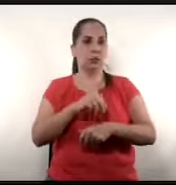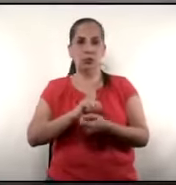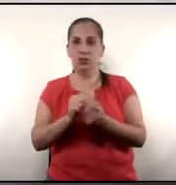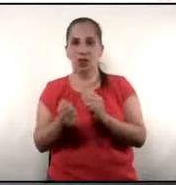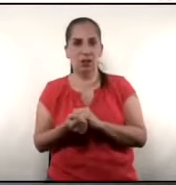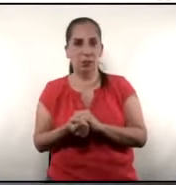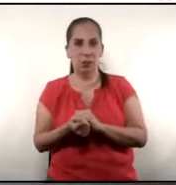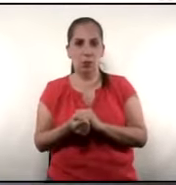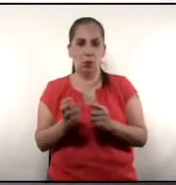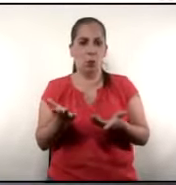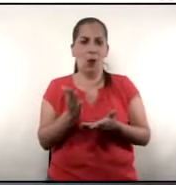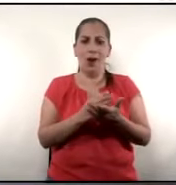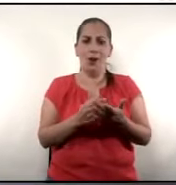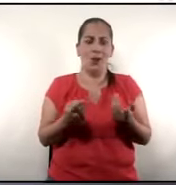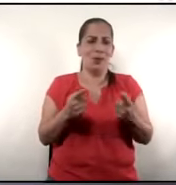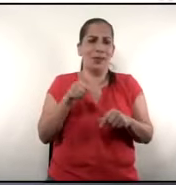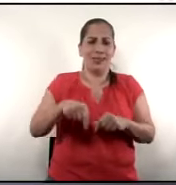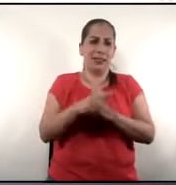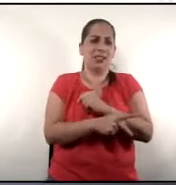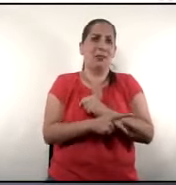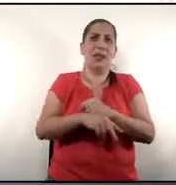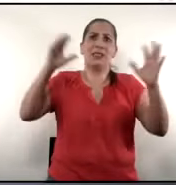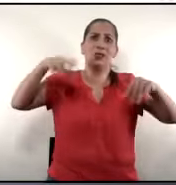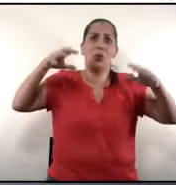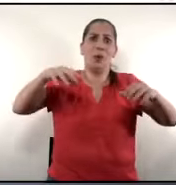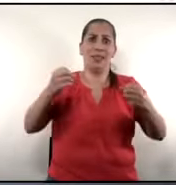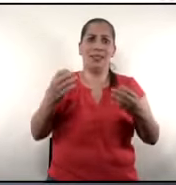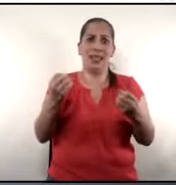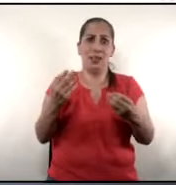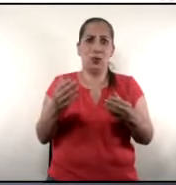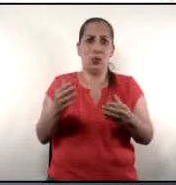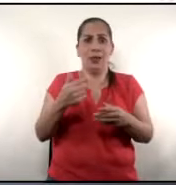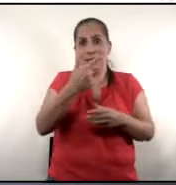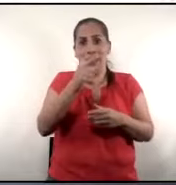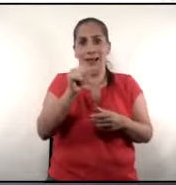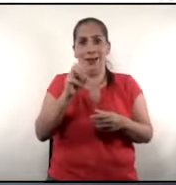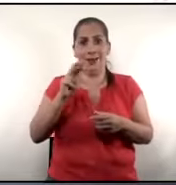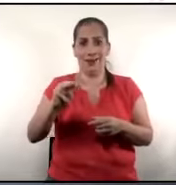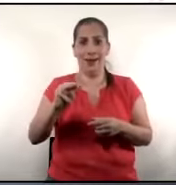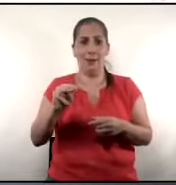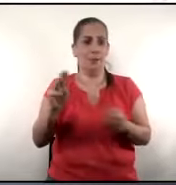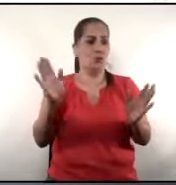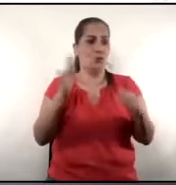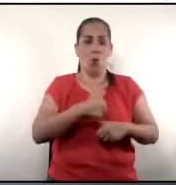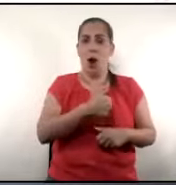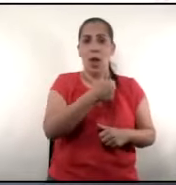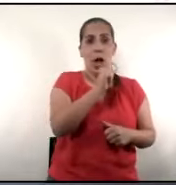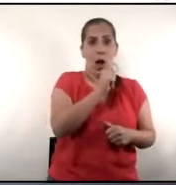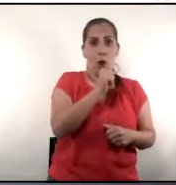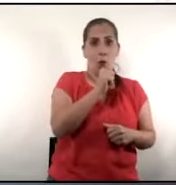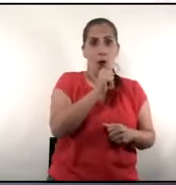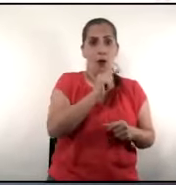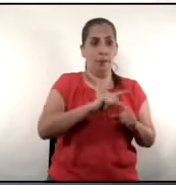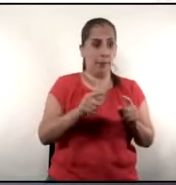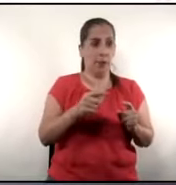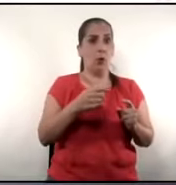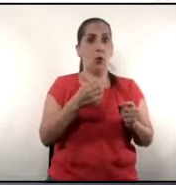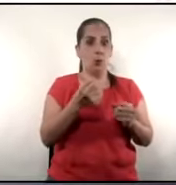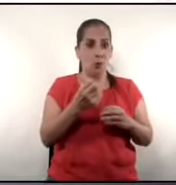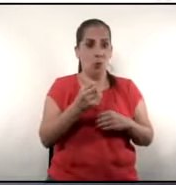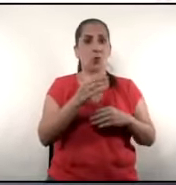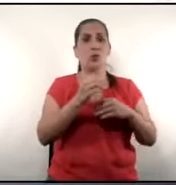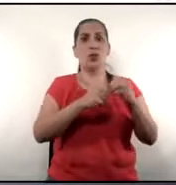en un país que llueve tanto, que el área metropolitana, gran área metropolitana, no hay agua y que como consecuencia muchas de las